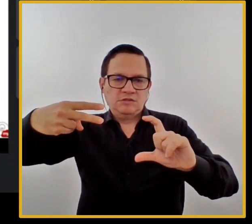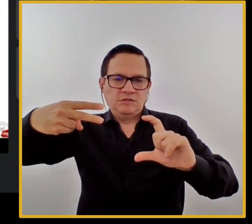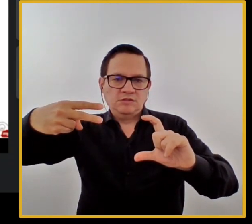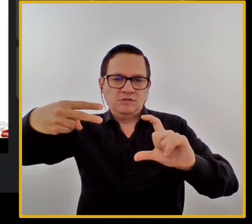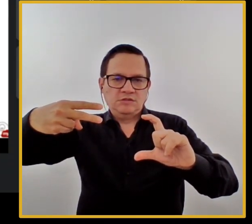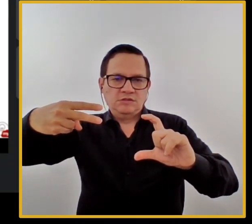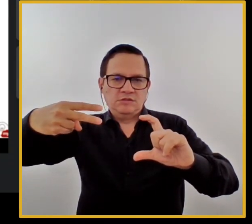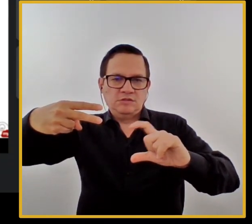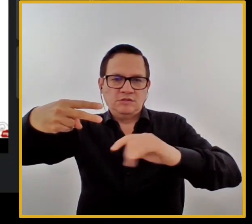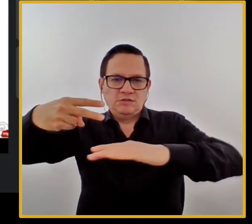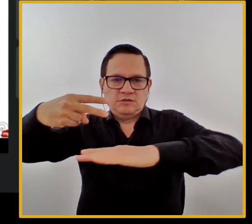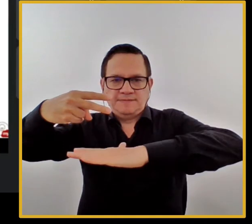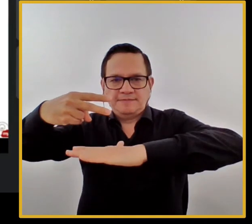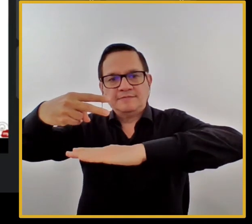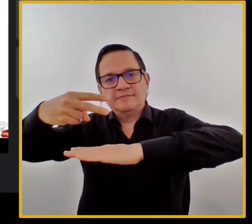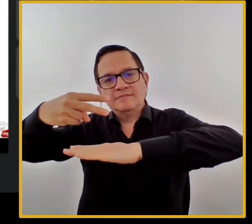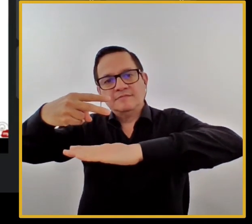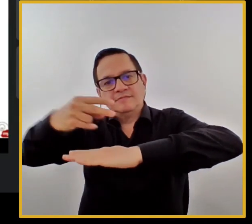sobre